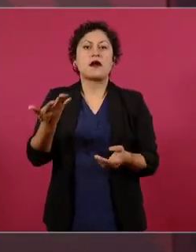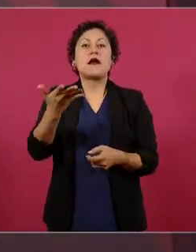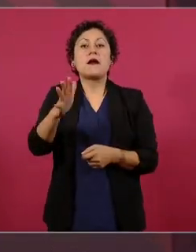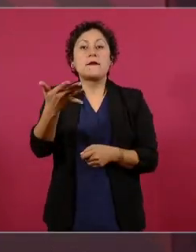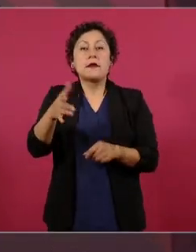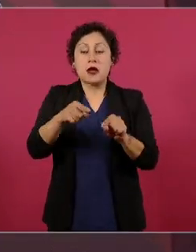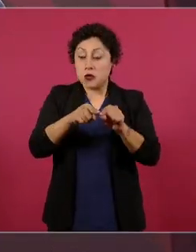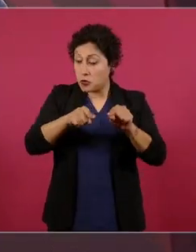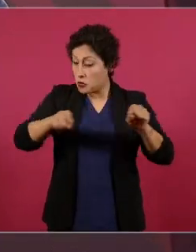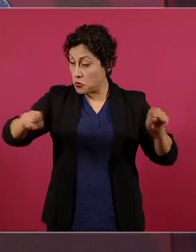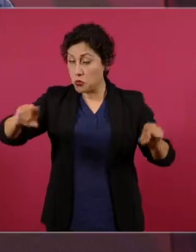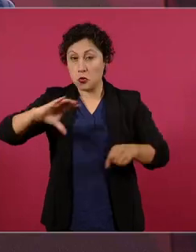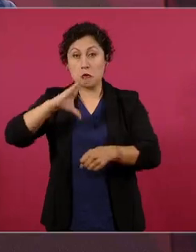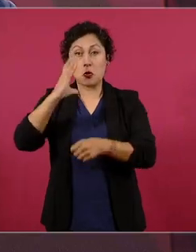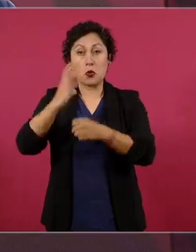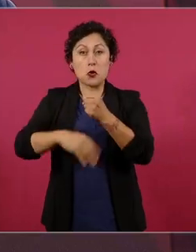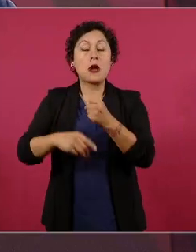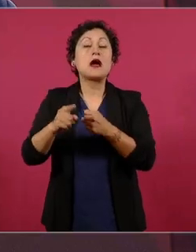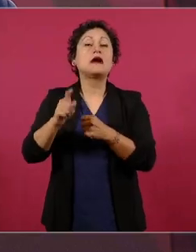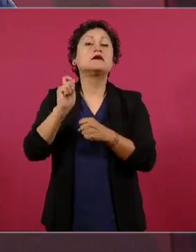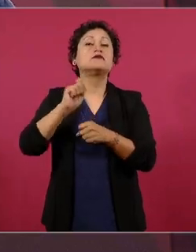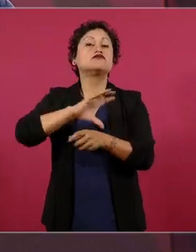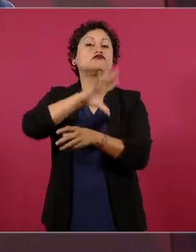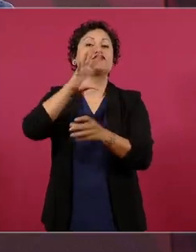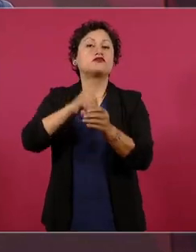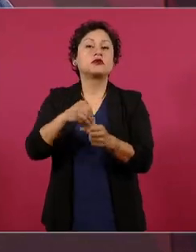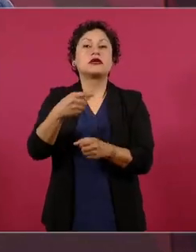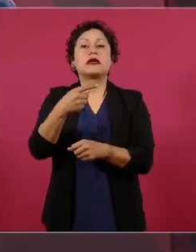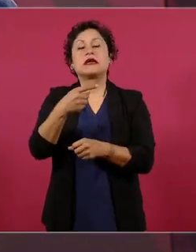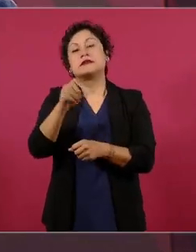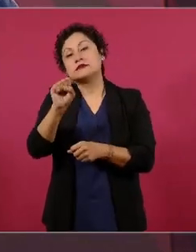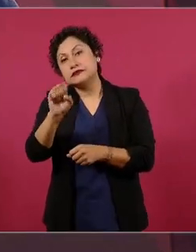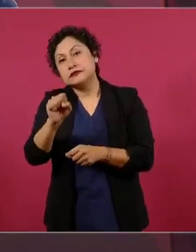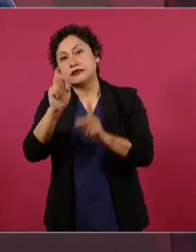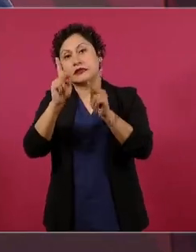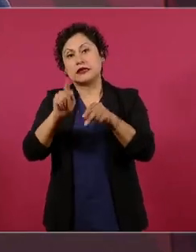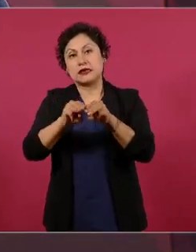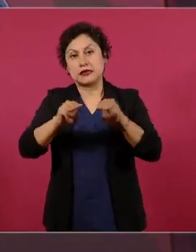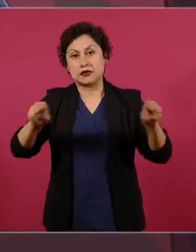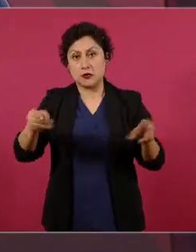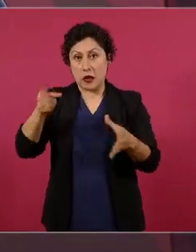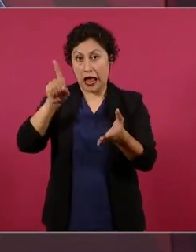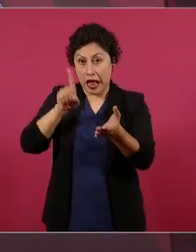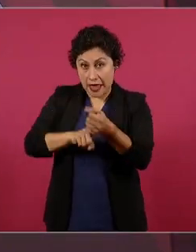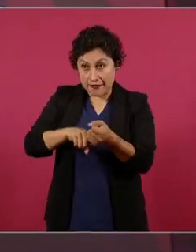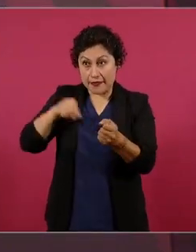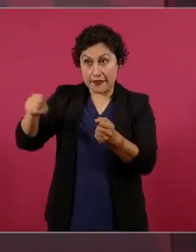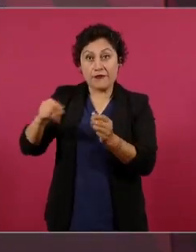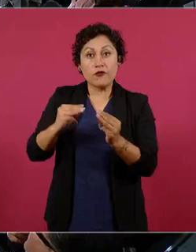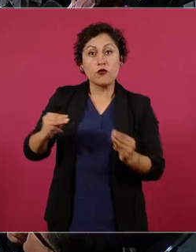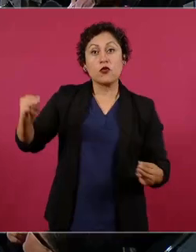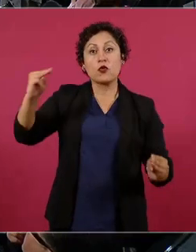kilómetros con muchísimas estructuras, porque atraviesa toda la sierra de Oaxaca,